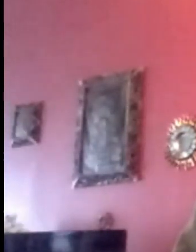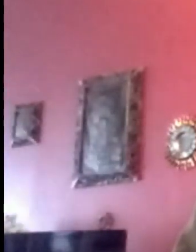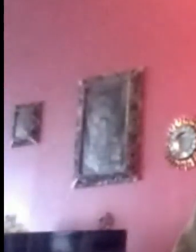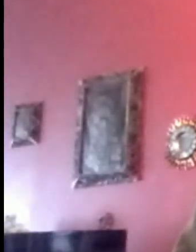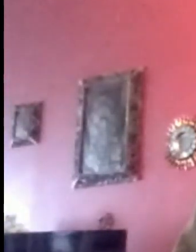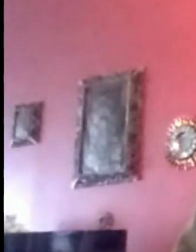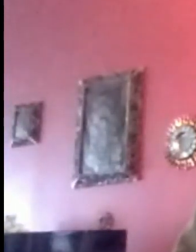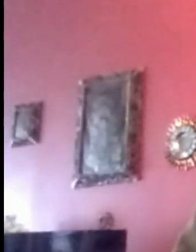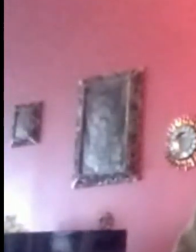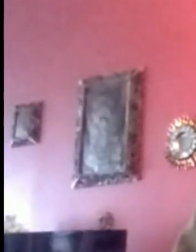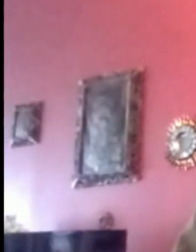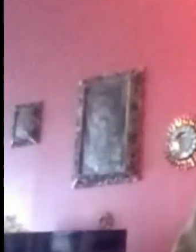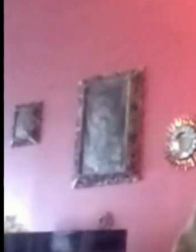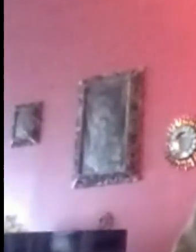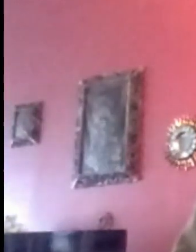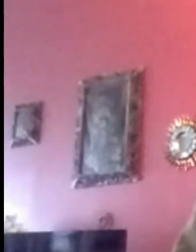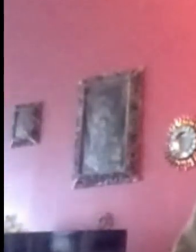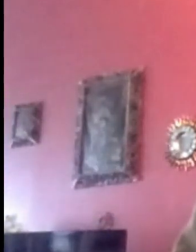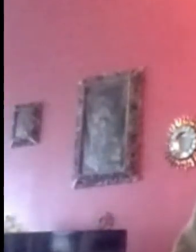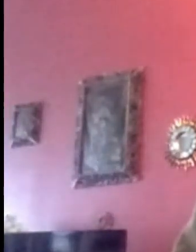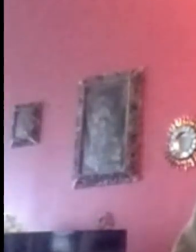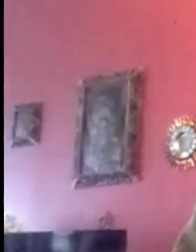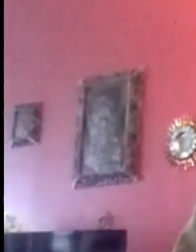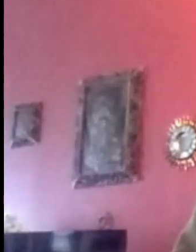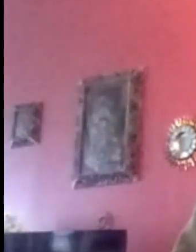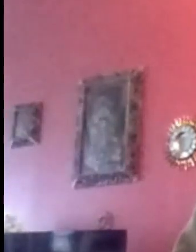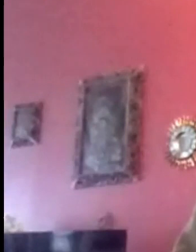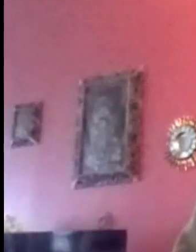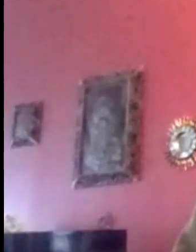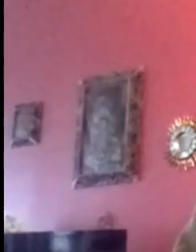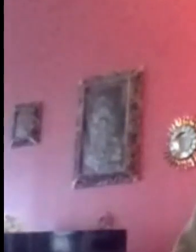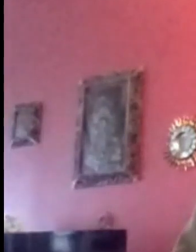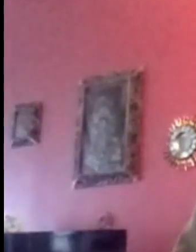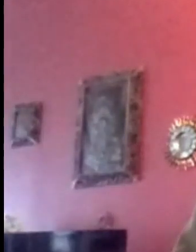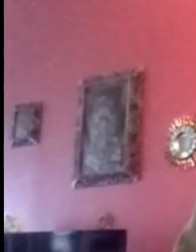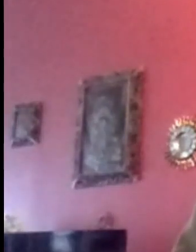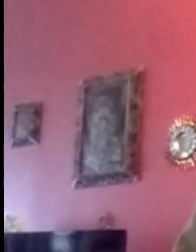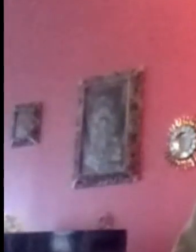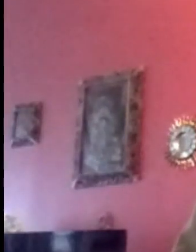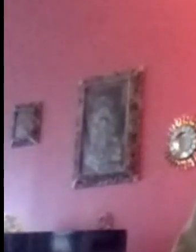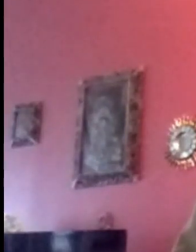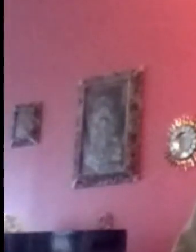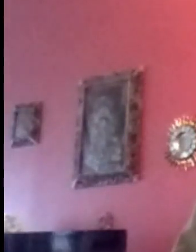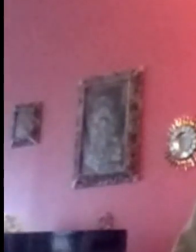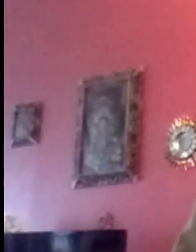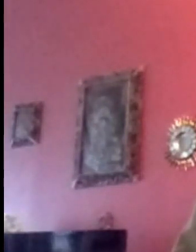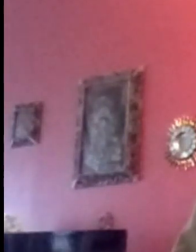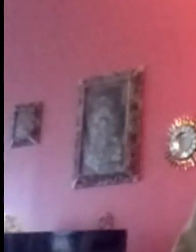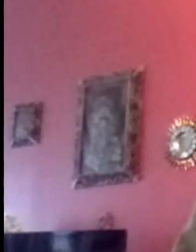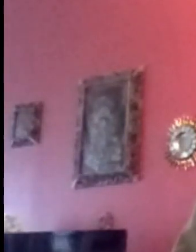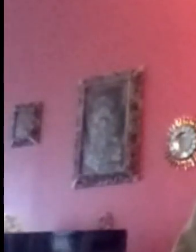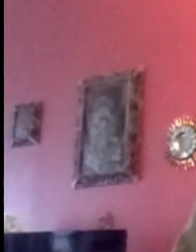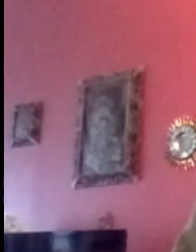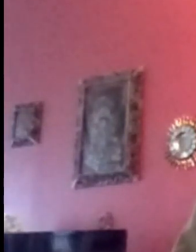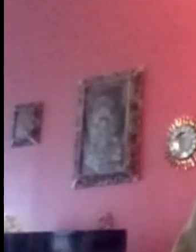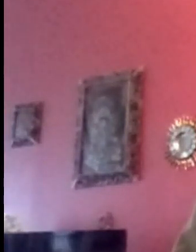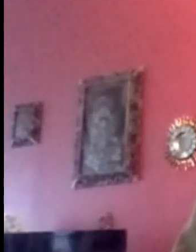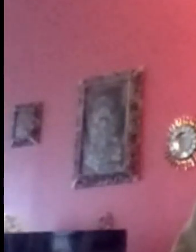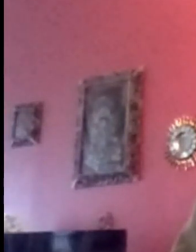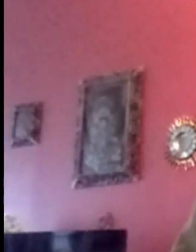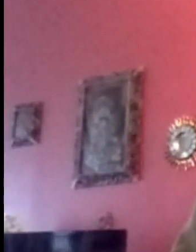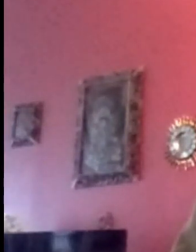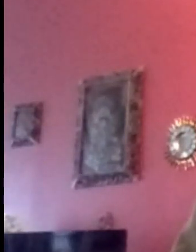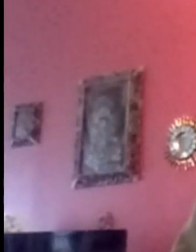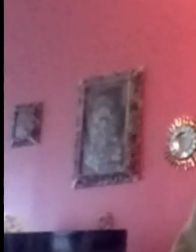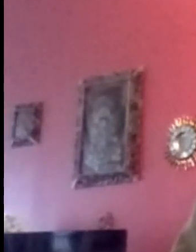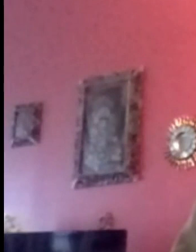en los casos reportados, tenemos que observar las medidas de permanecer en casa. El virus sigue circulando en el ambiente. Si